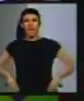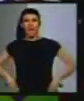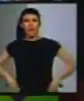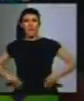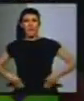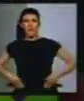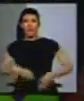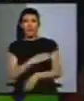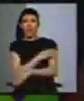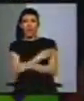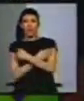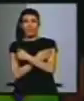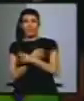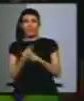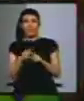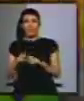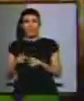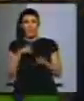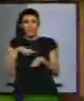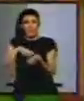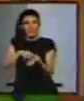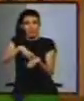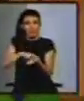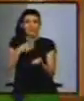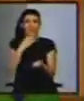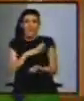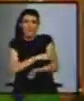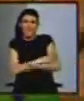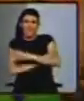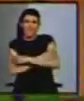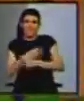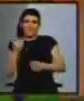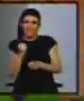la sentadilla también trabajamos mucho lo que es el